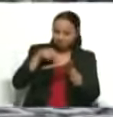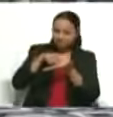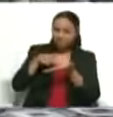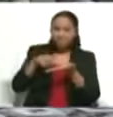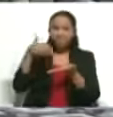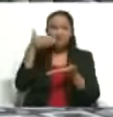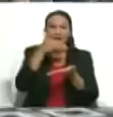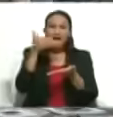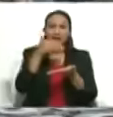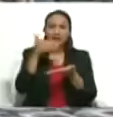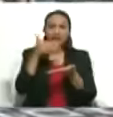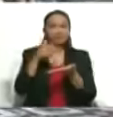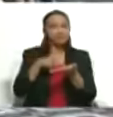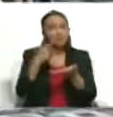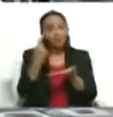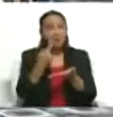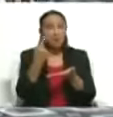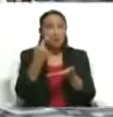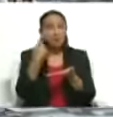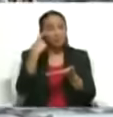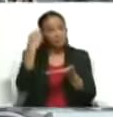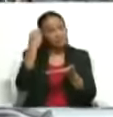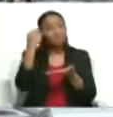el solo hecho de pensar en ti